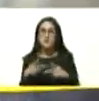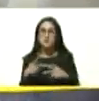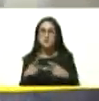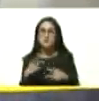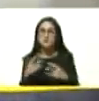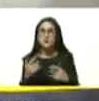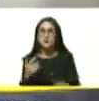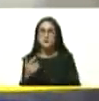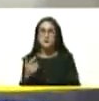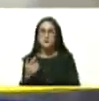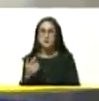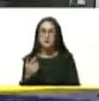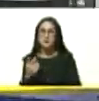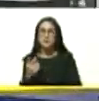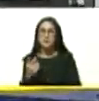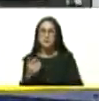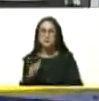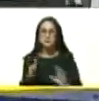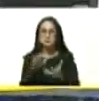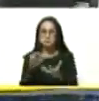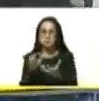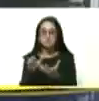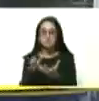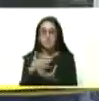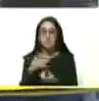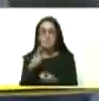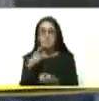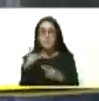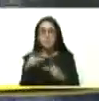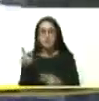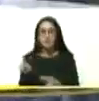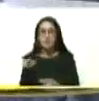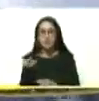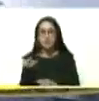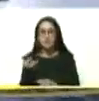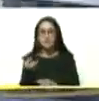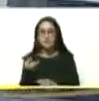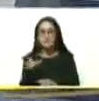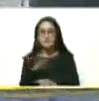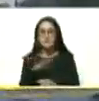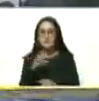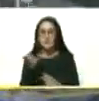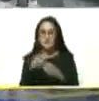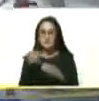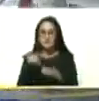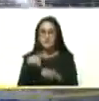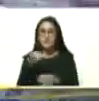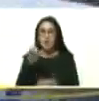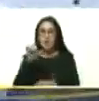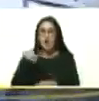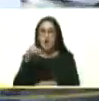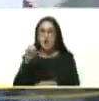procesamiento para el empaquetado. Yo quiero, presidente, también que un productor de la zona, José Cueva,